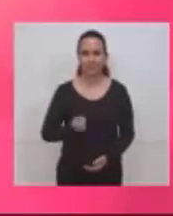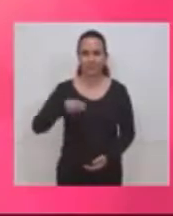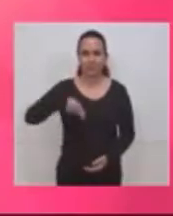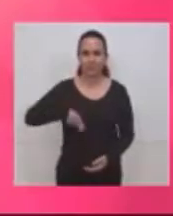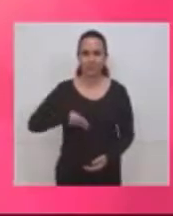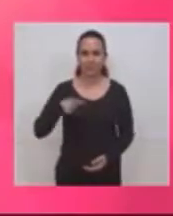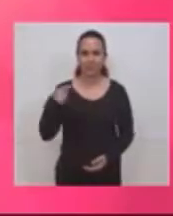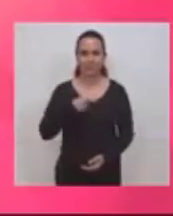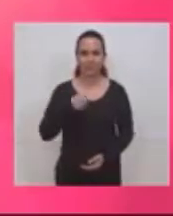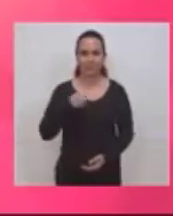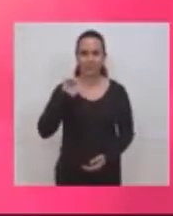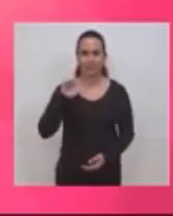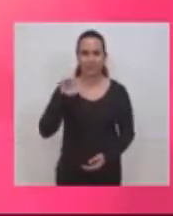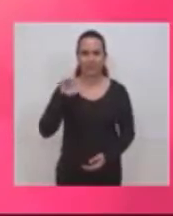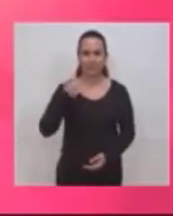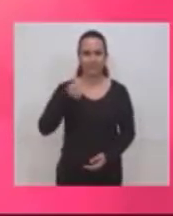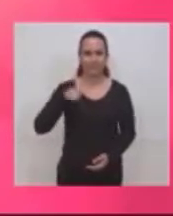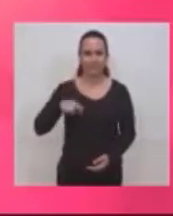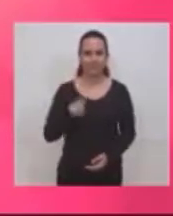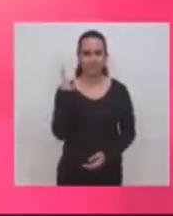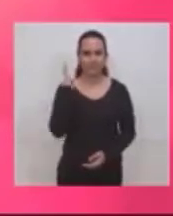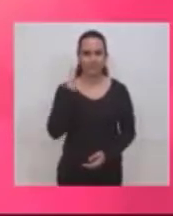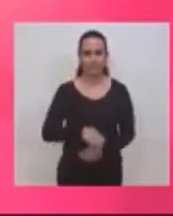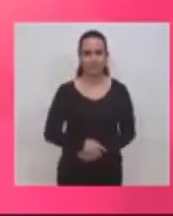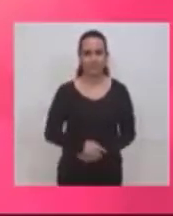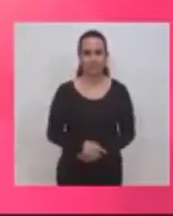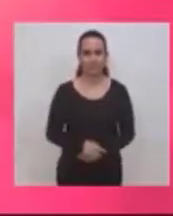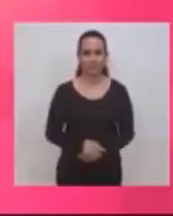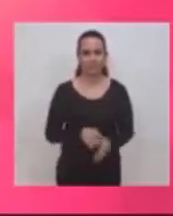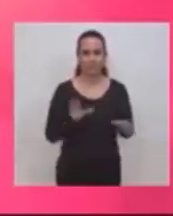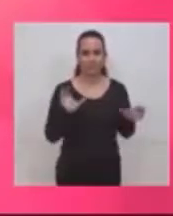Siguiente pregunta. ¿A qué se dedica el comité de organismos?